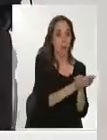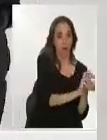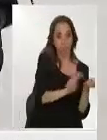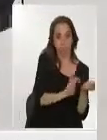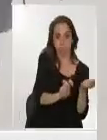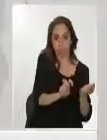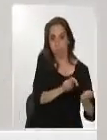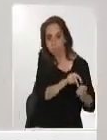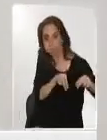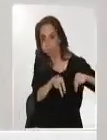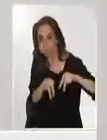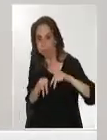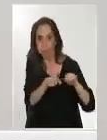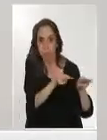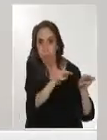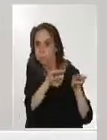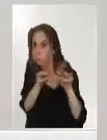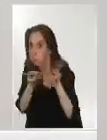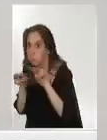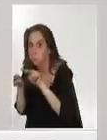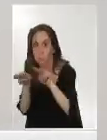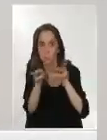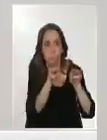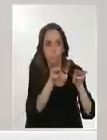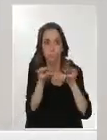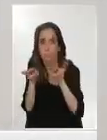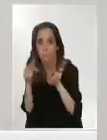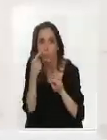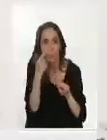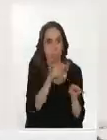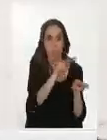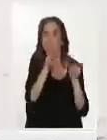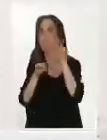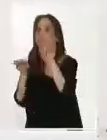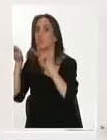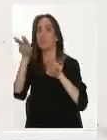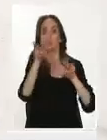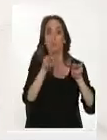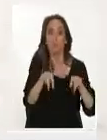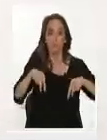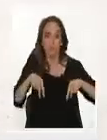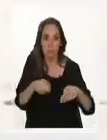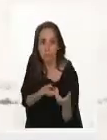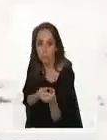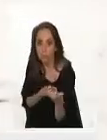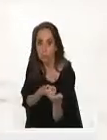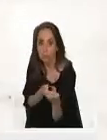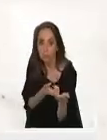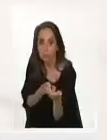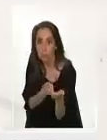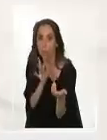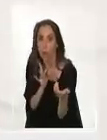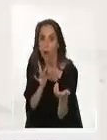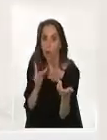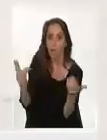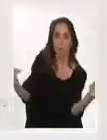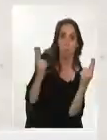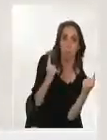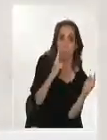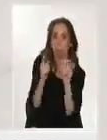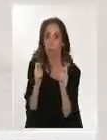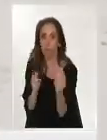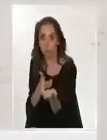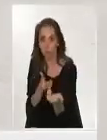ejercicio. Reconocimiento de zona, análisis de todo el territorio, siempre en posición de ataque ante posibles